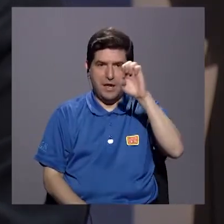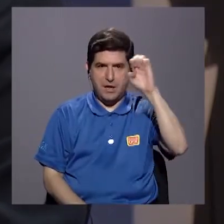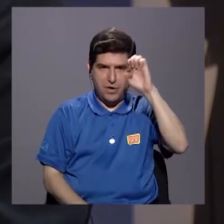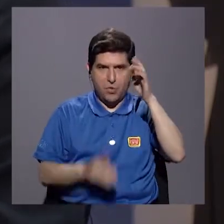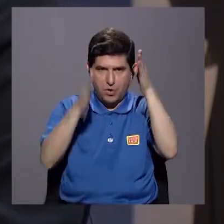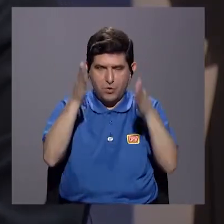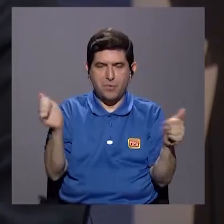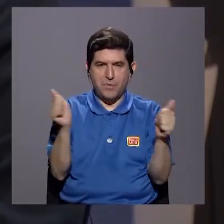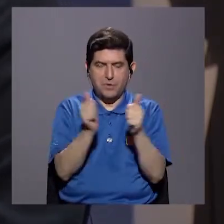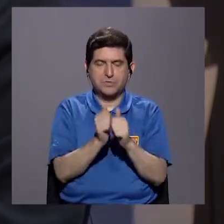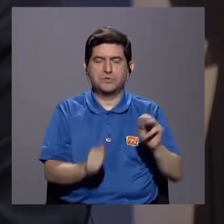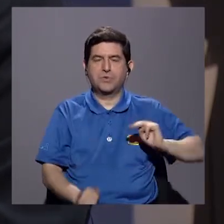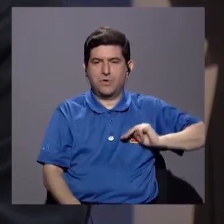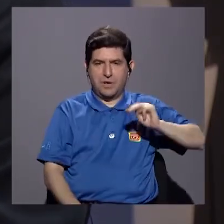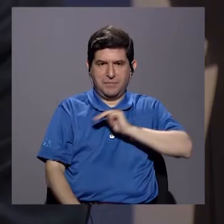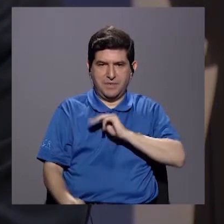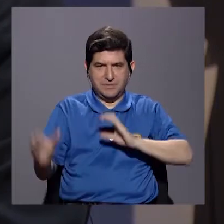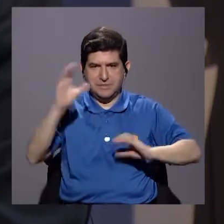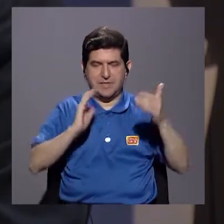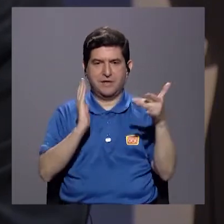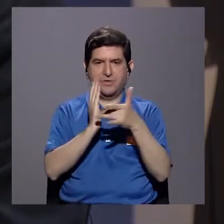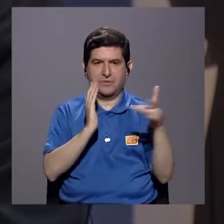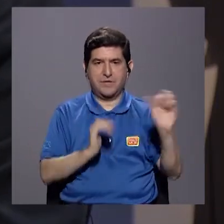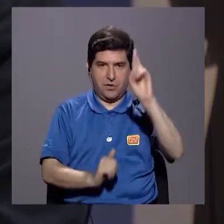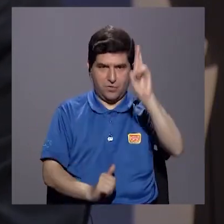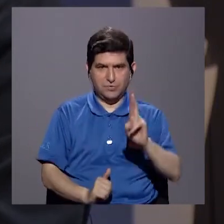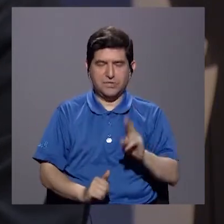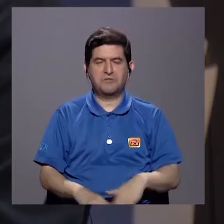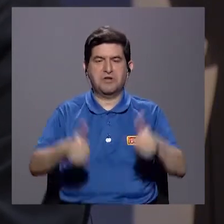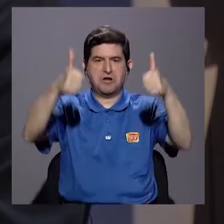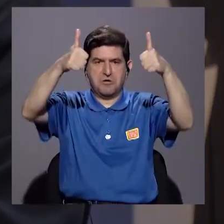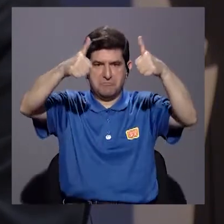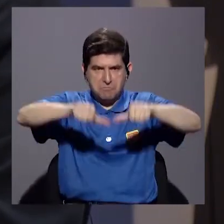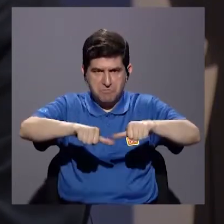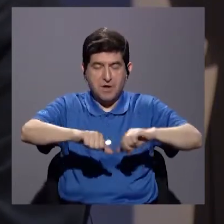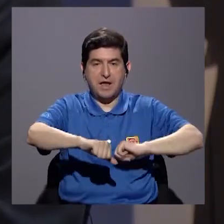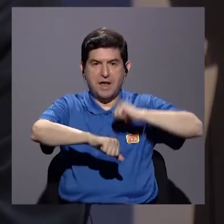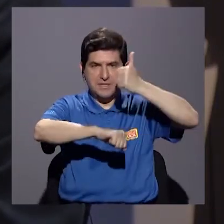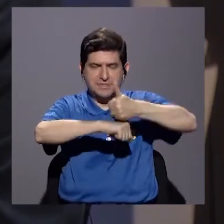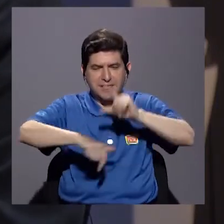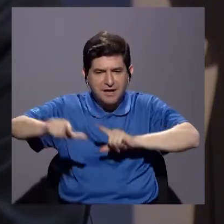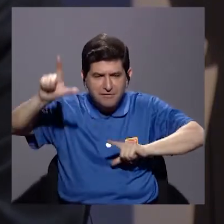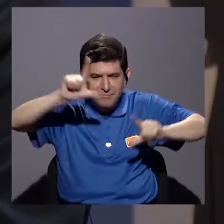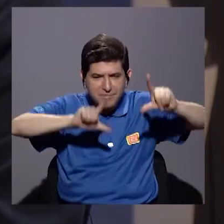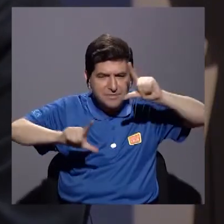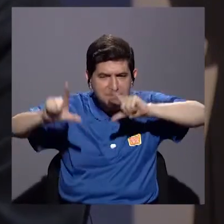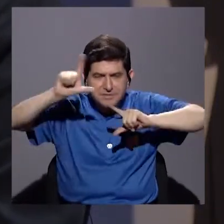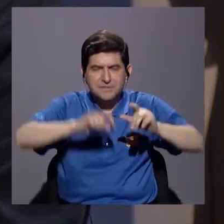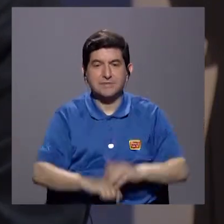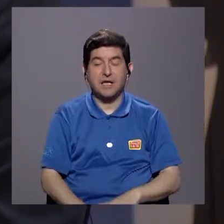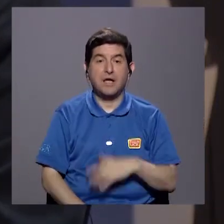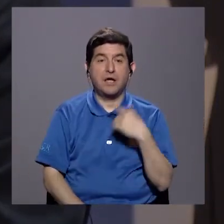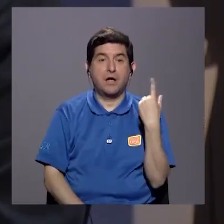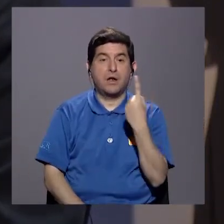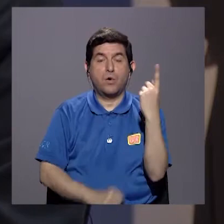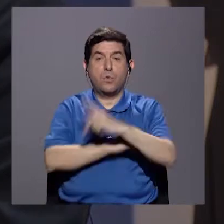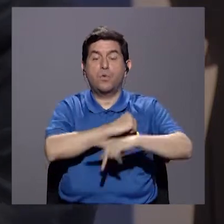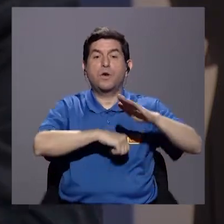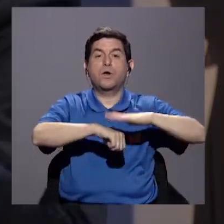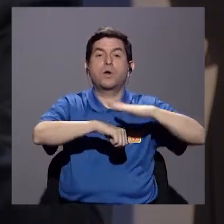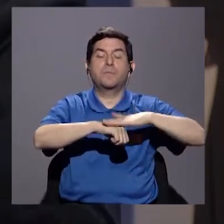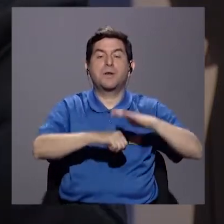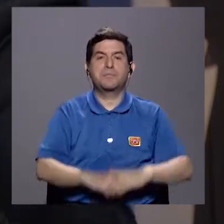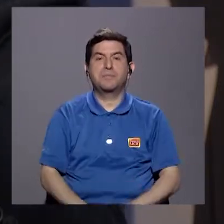gobierno de Costa Rica, con el Ministerio de Ciencia y Tecnología de Costa Rica, para crear un laboratorio que además es el único en el país que permite